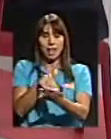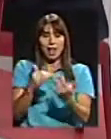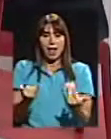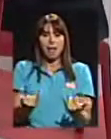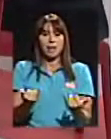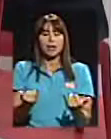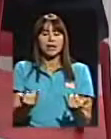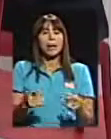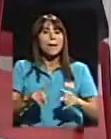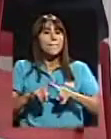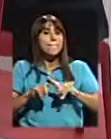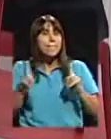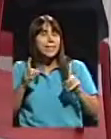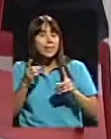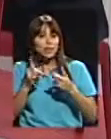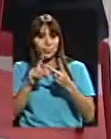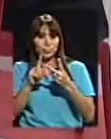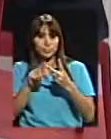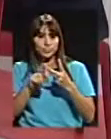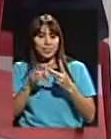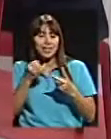Pero si el Banco Central